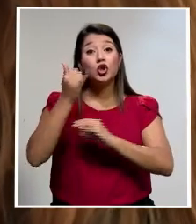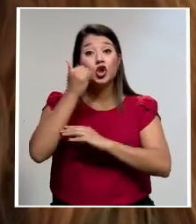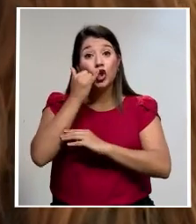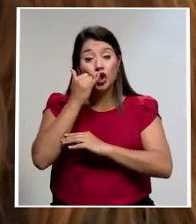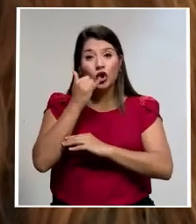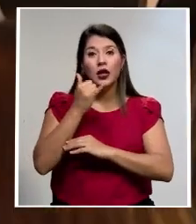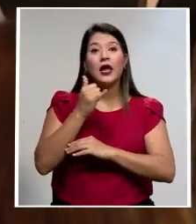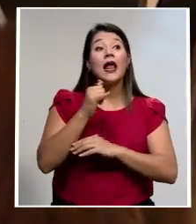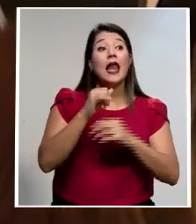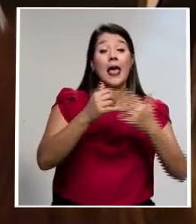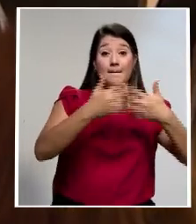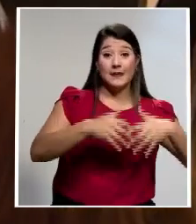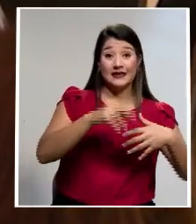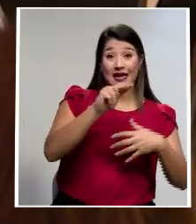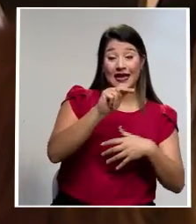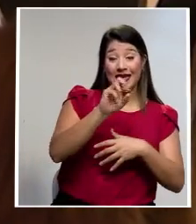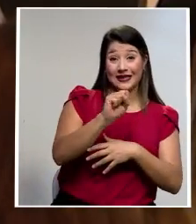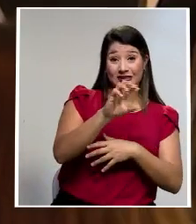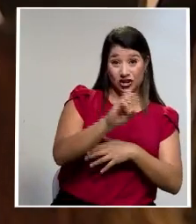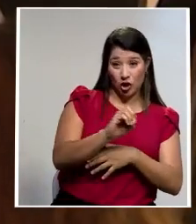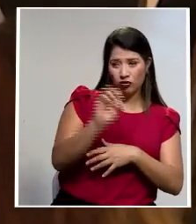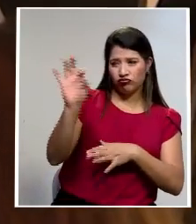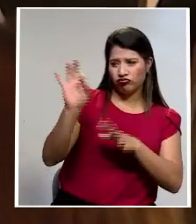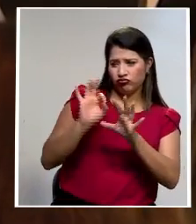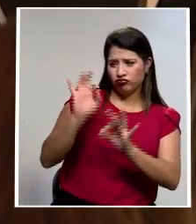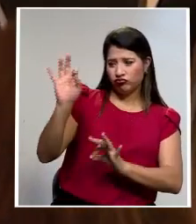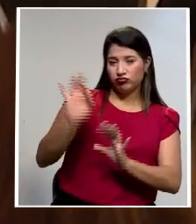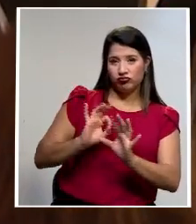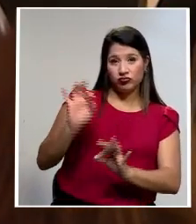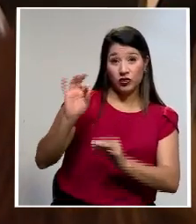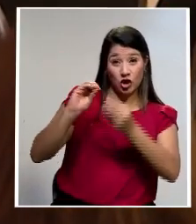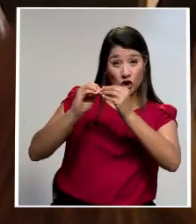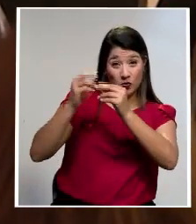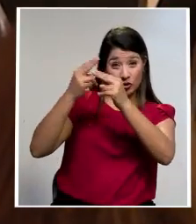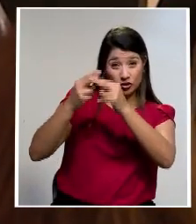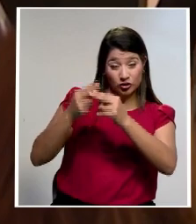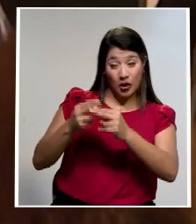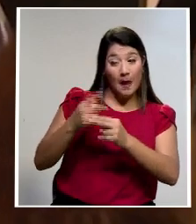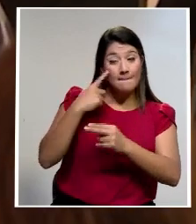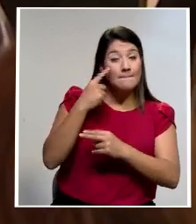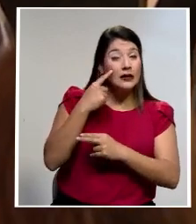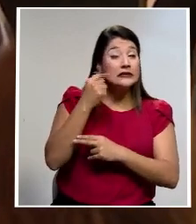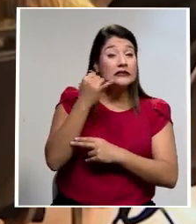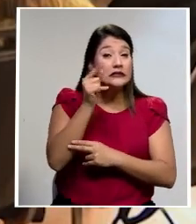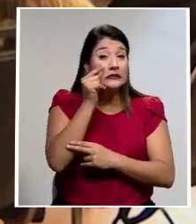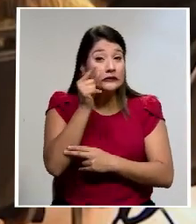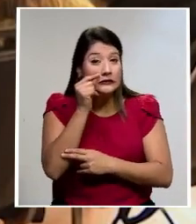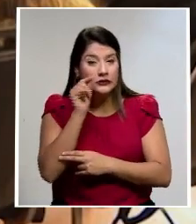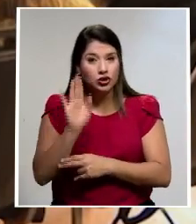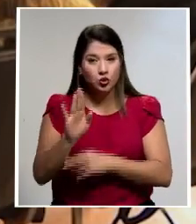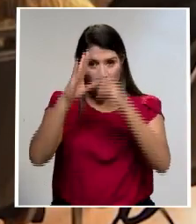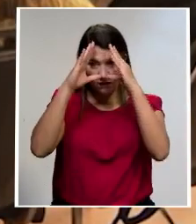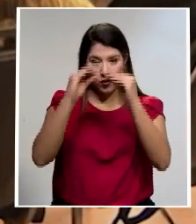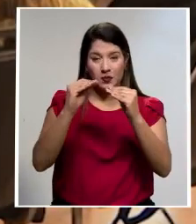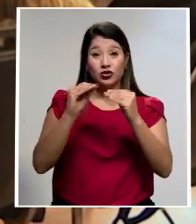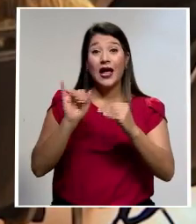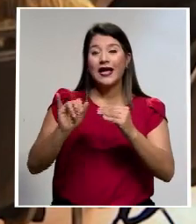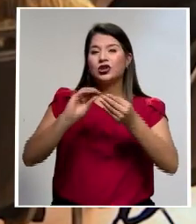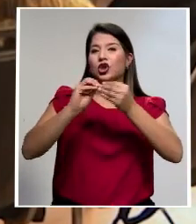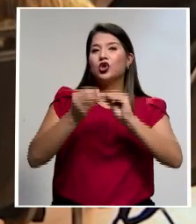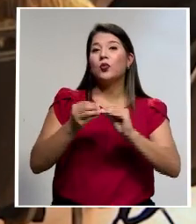clientes de NSO desde 2016 para un posible espionaje. Buena parte de estos números fueron localizados